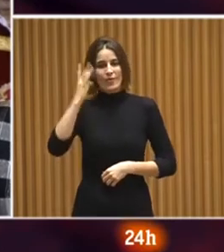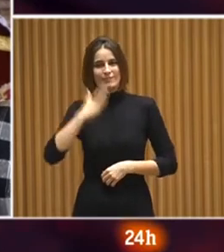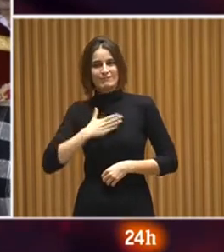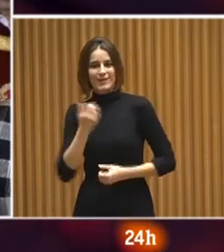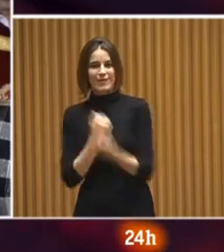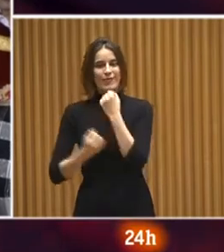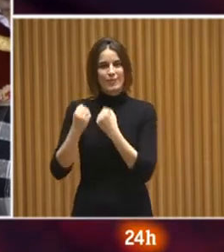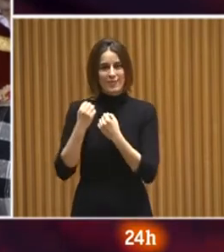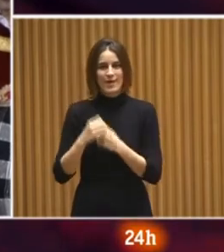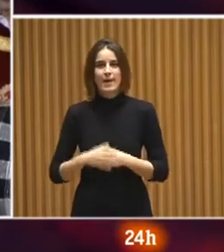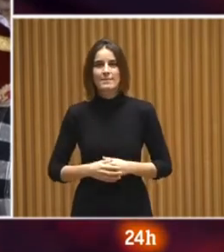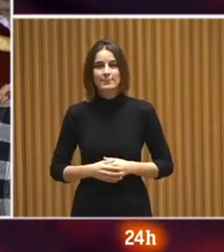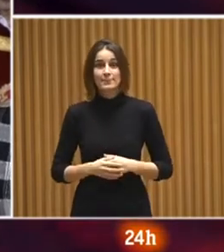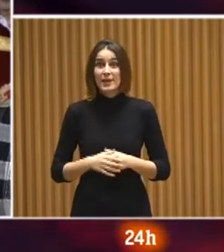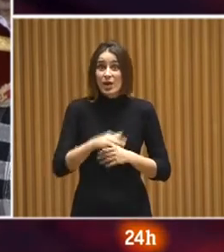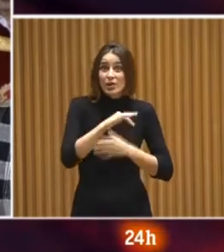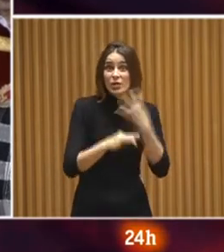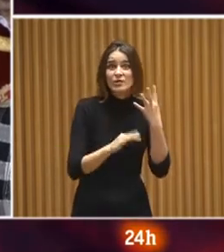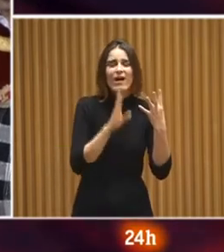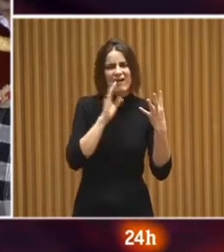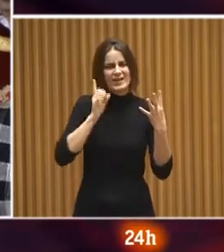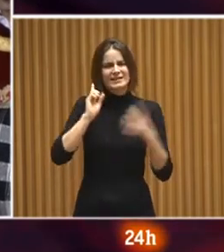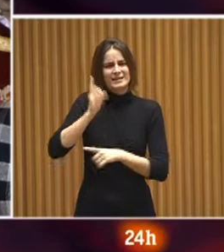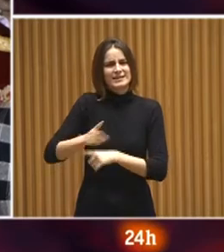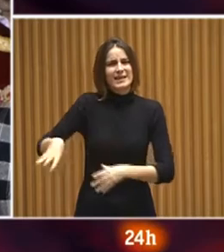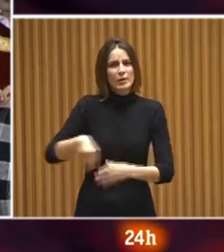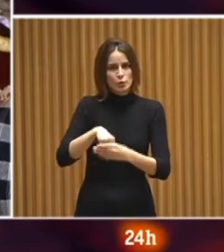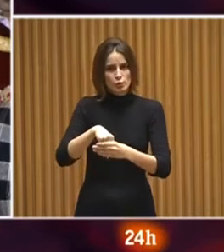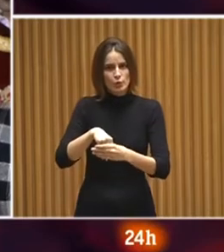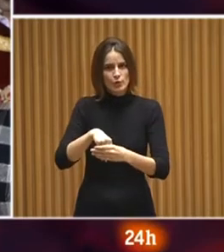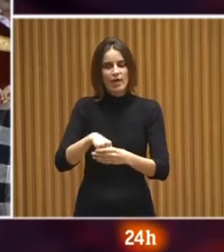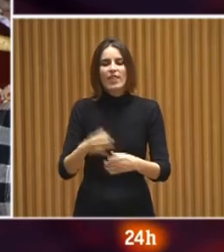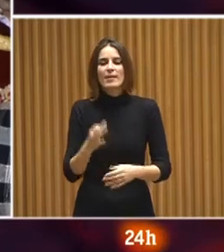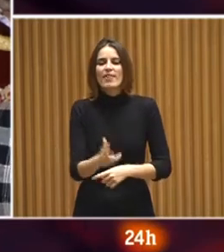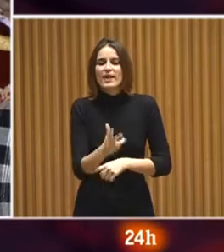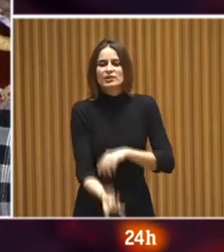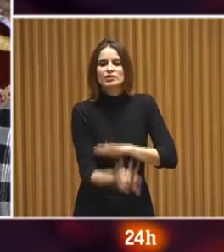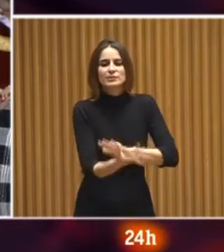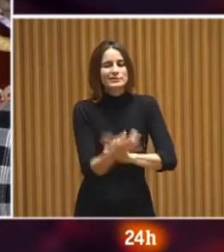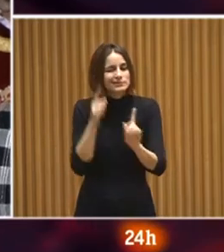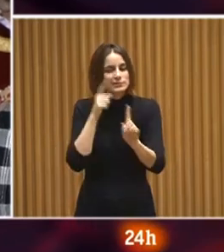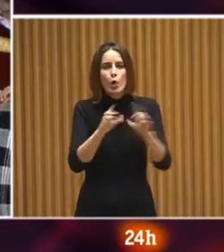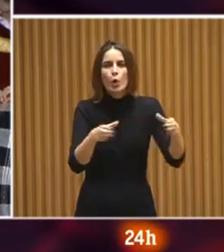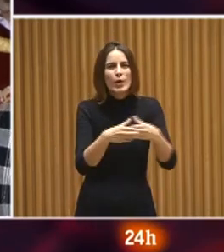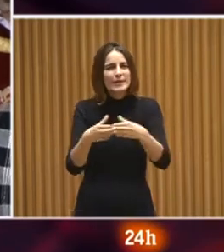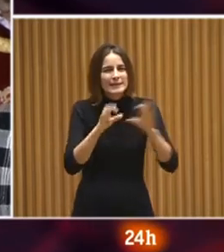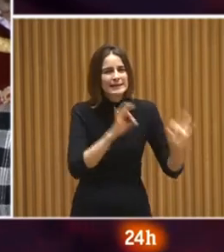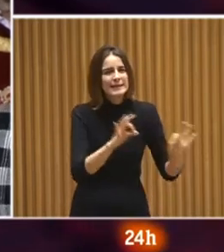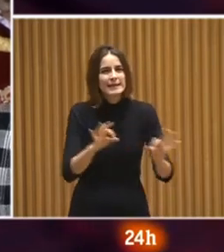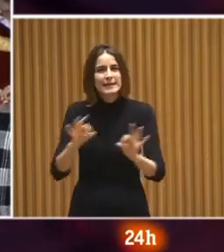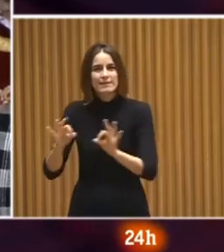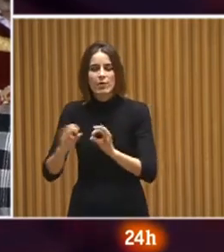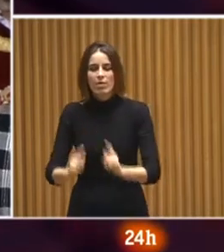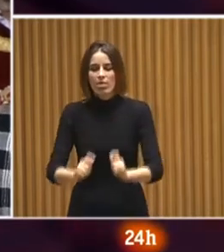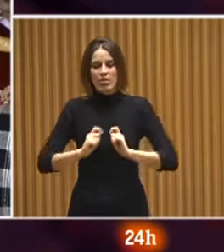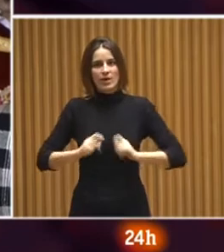inclusión. Deben generar derechos para determinados colectivos y contribuyen a la dignidad de nuestra sociedad y al